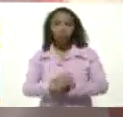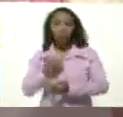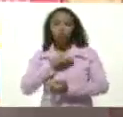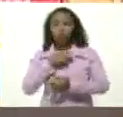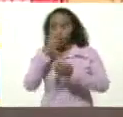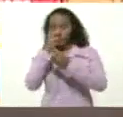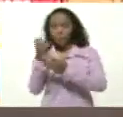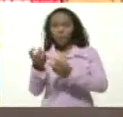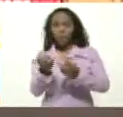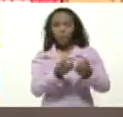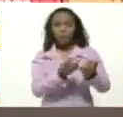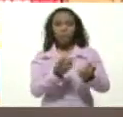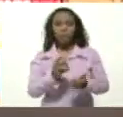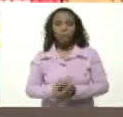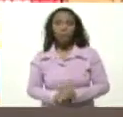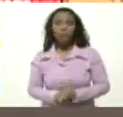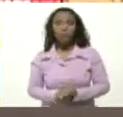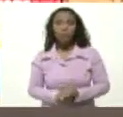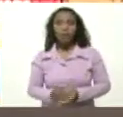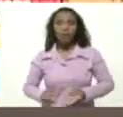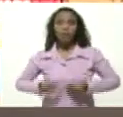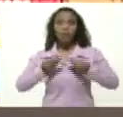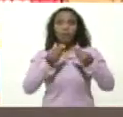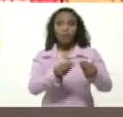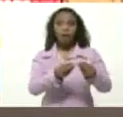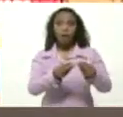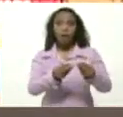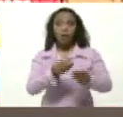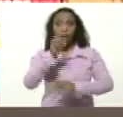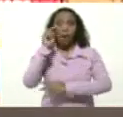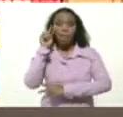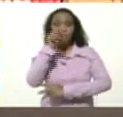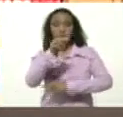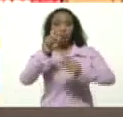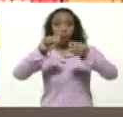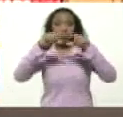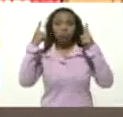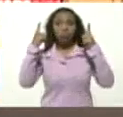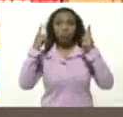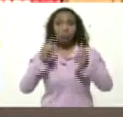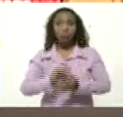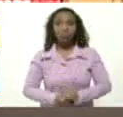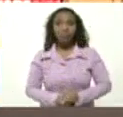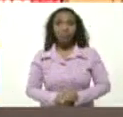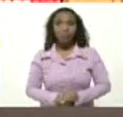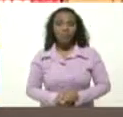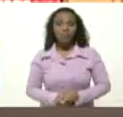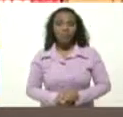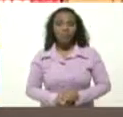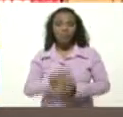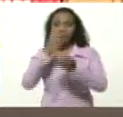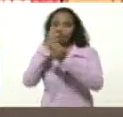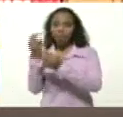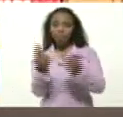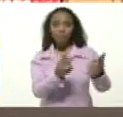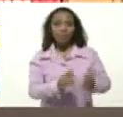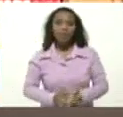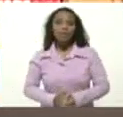invitado especial, dado que estamos con vista a La Guaira, invitamos a un líder de La